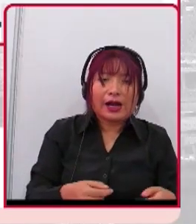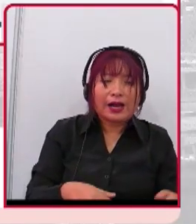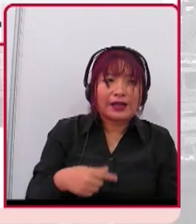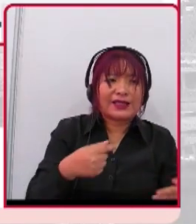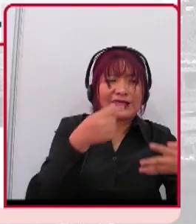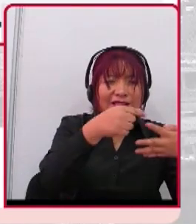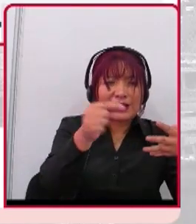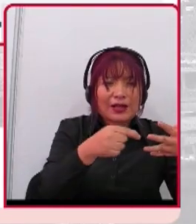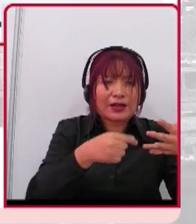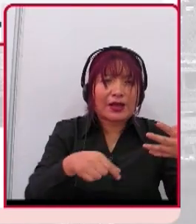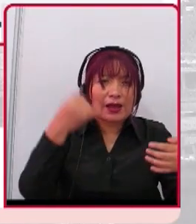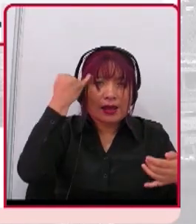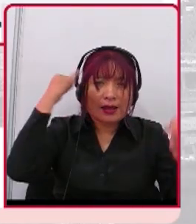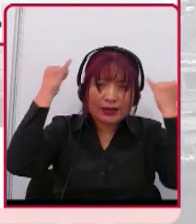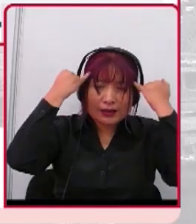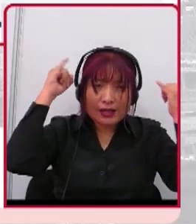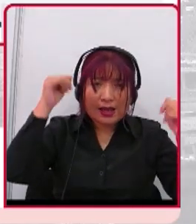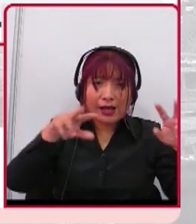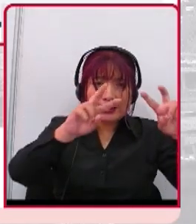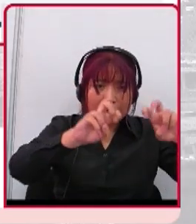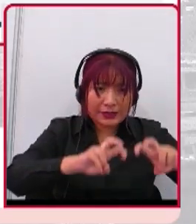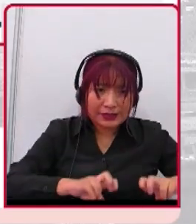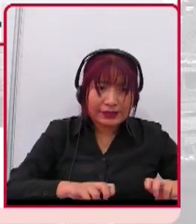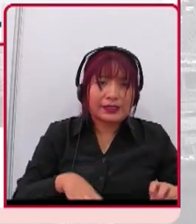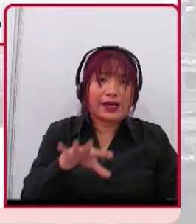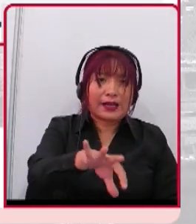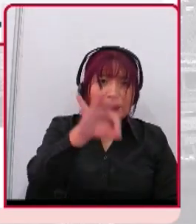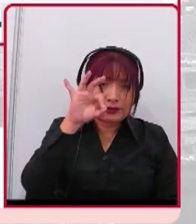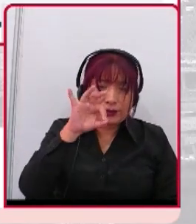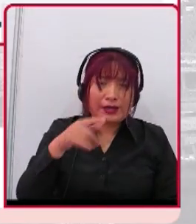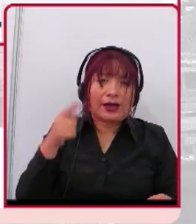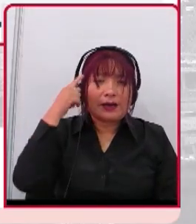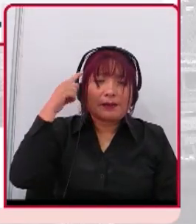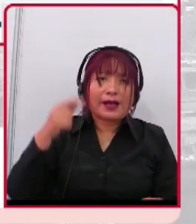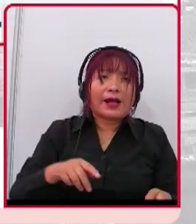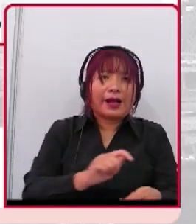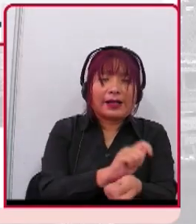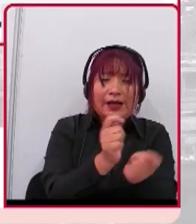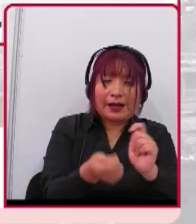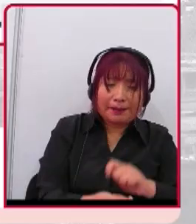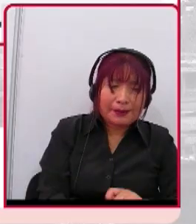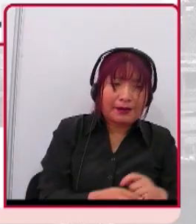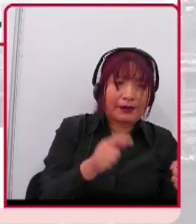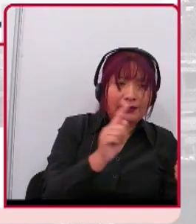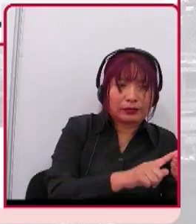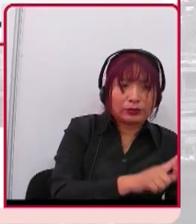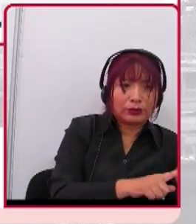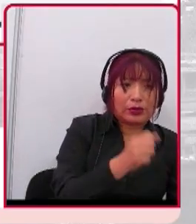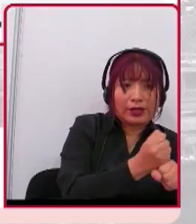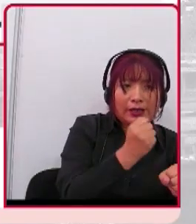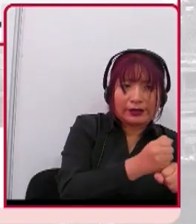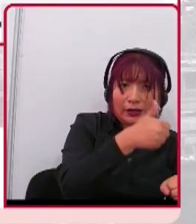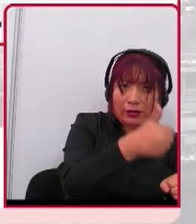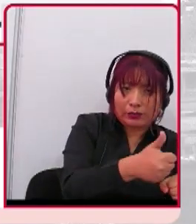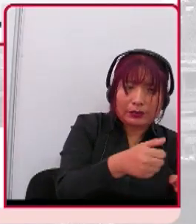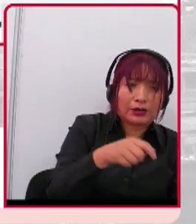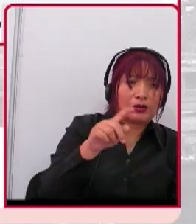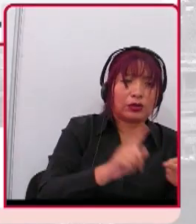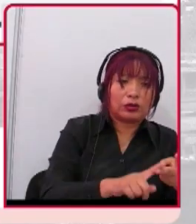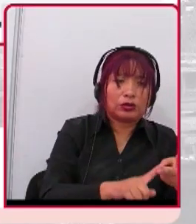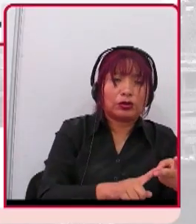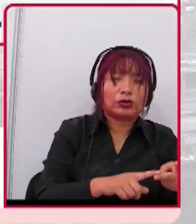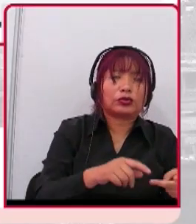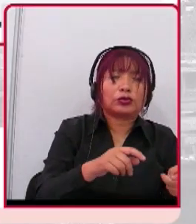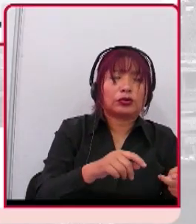poder identificar cuáles eran las variables que directamente impactaban en la eficiencia del molino SAG, y no solamente en la